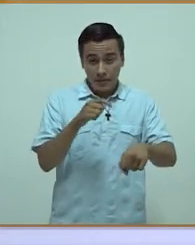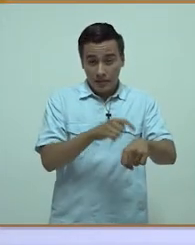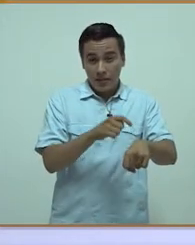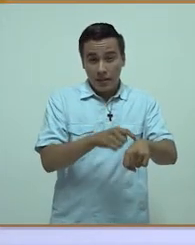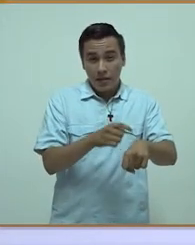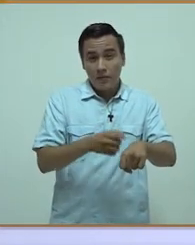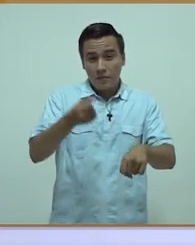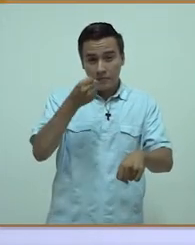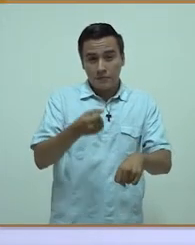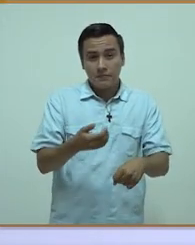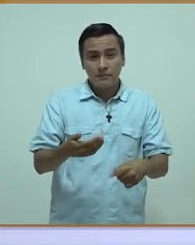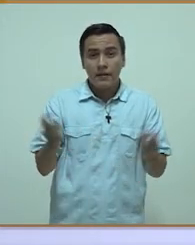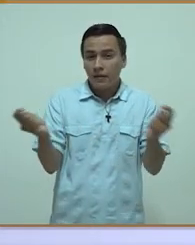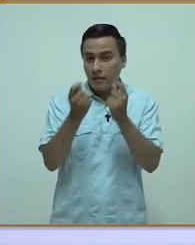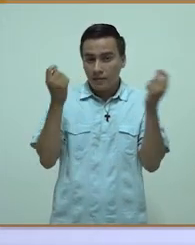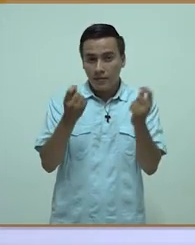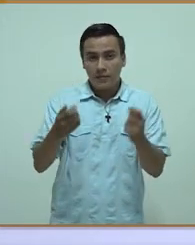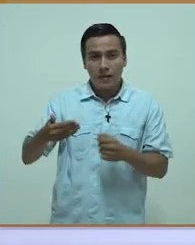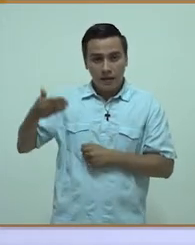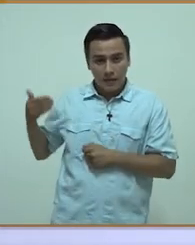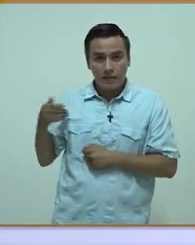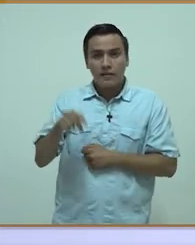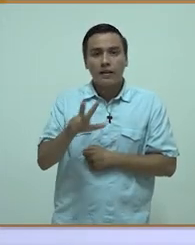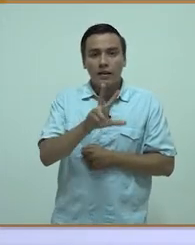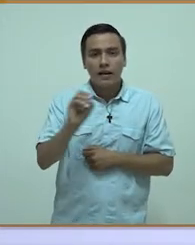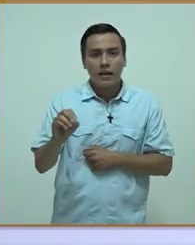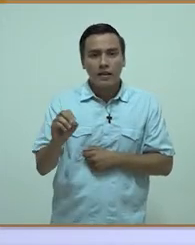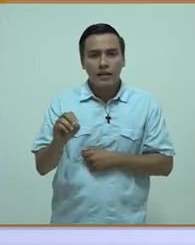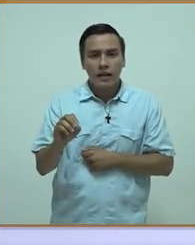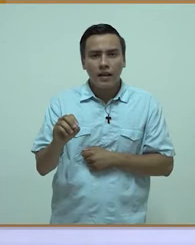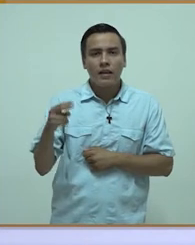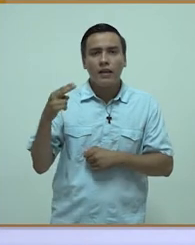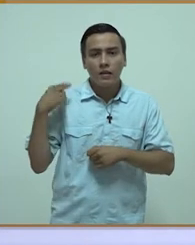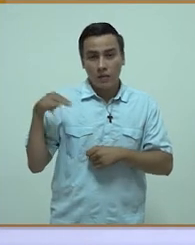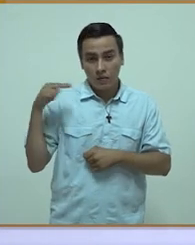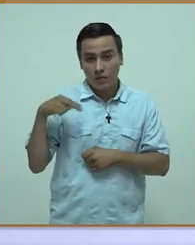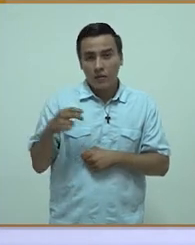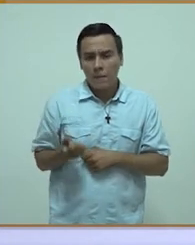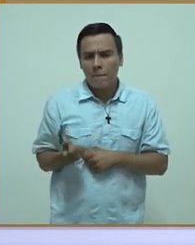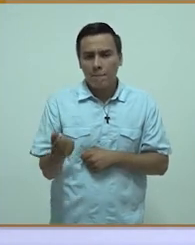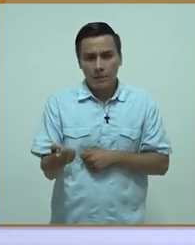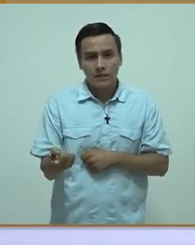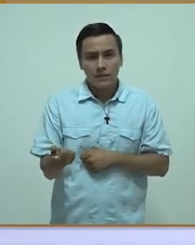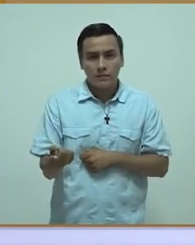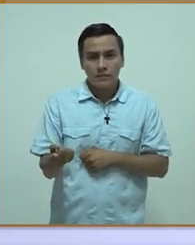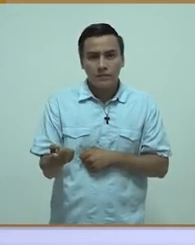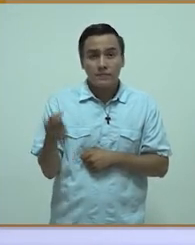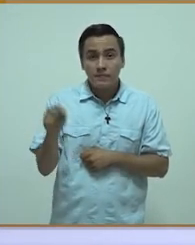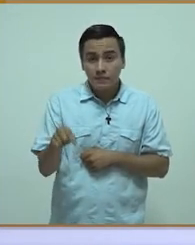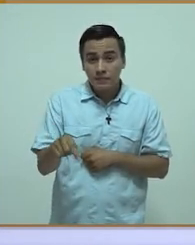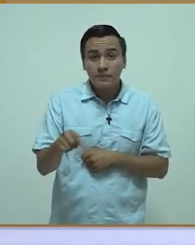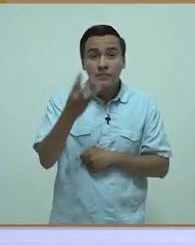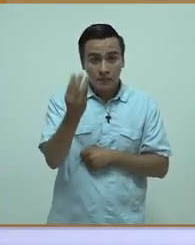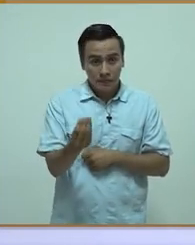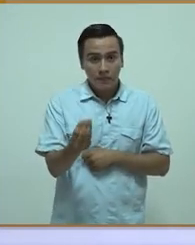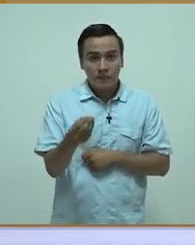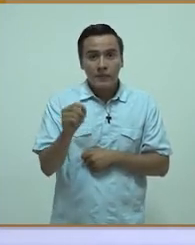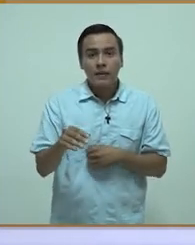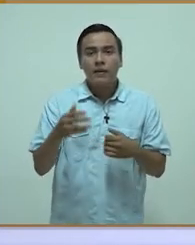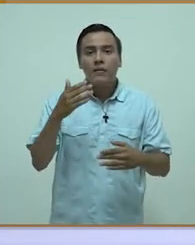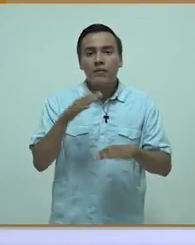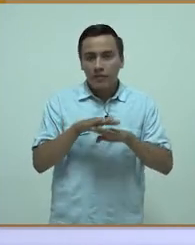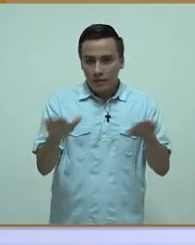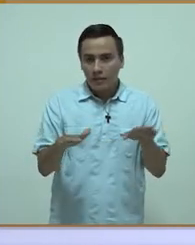del domingo que coincide con el 30 de noviembre o que es el más próximo a ese día,